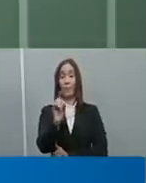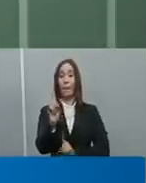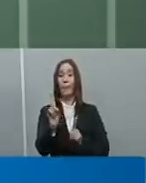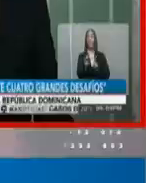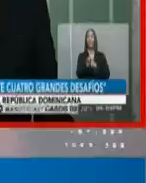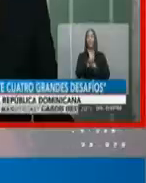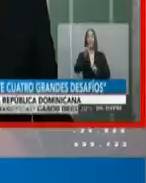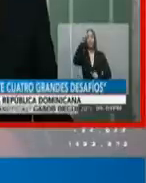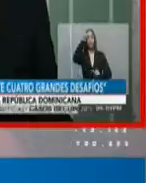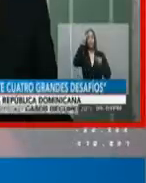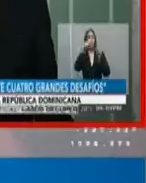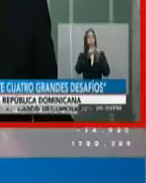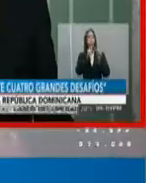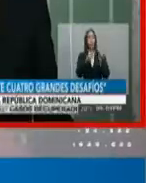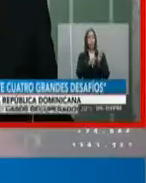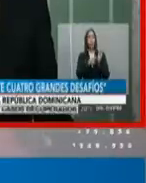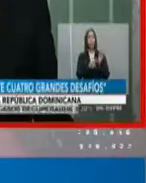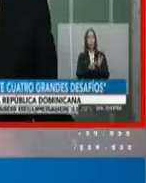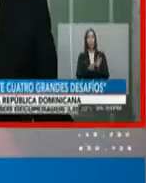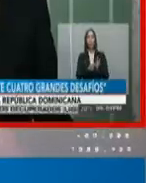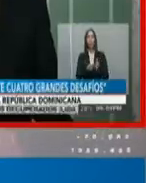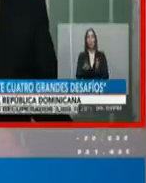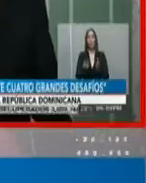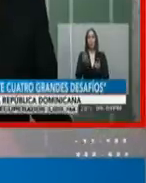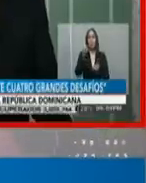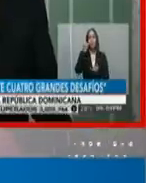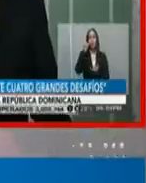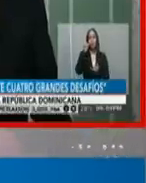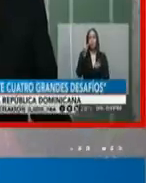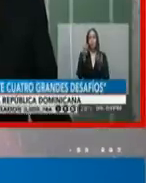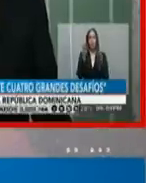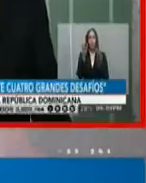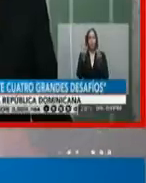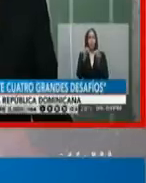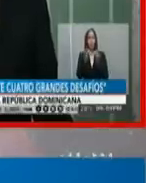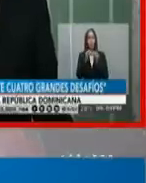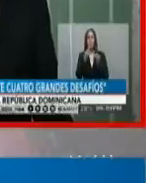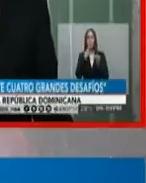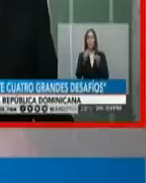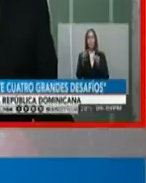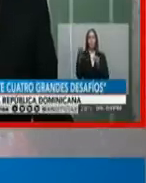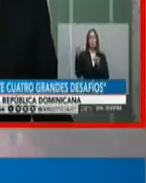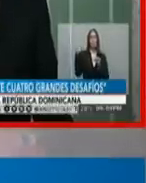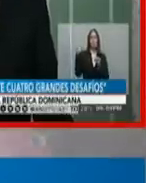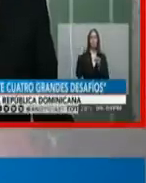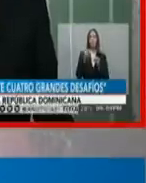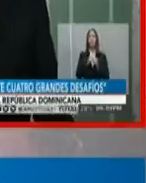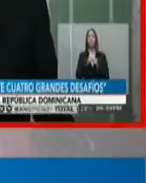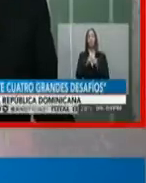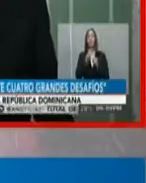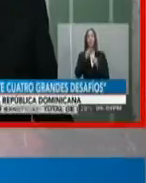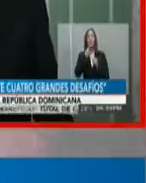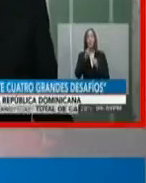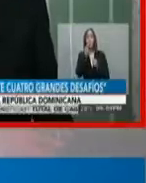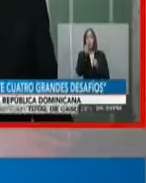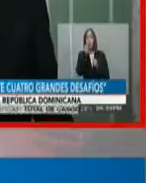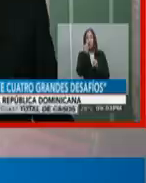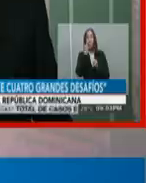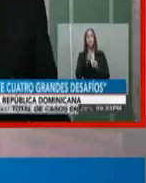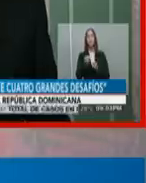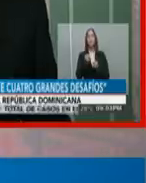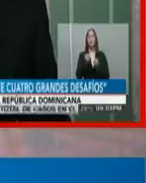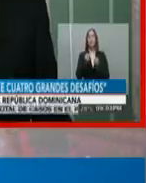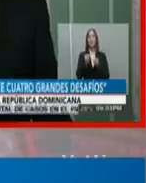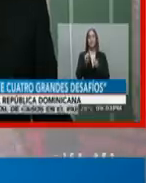parte de las pruebas, el 80% de las pruebas PCR realizadas son por laboratorios privados, laboratorios que además